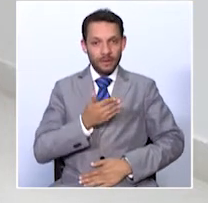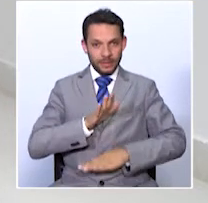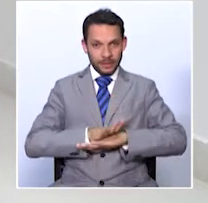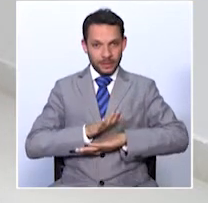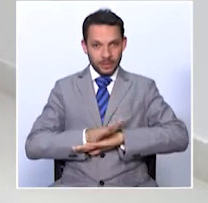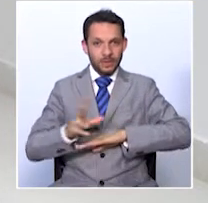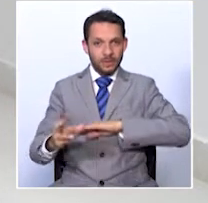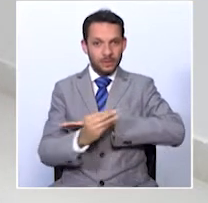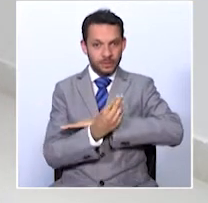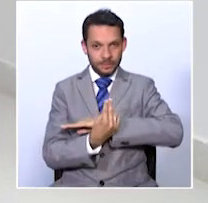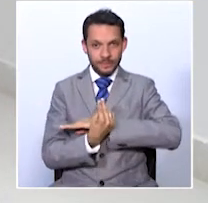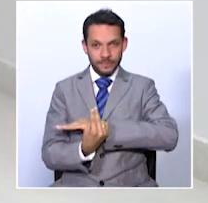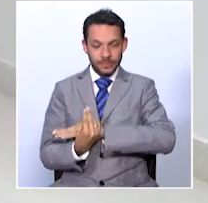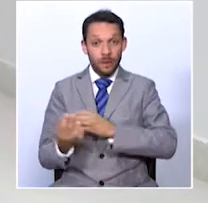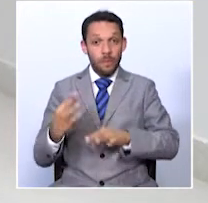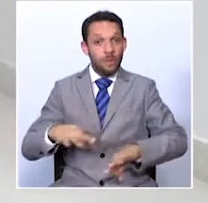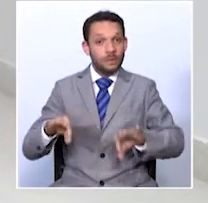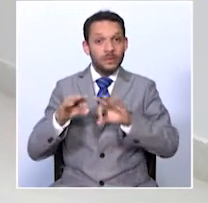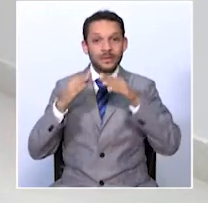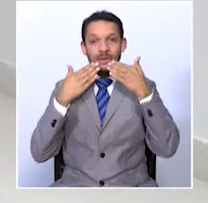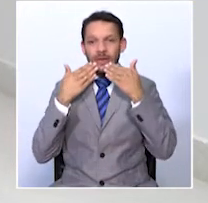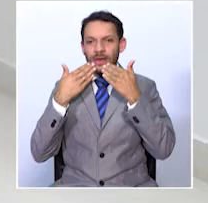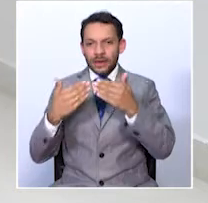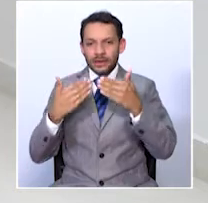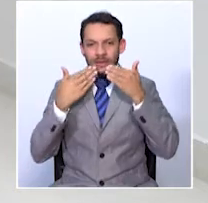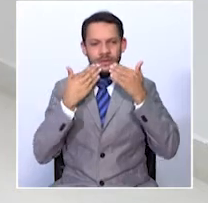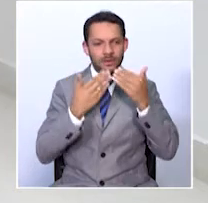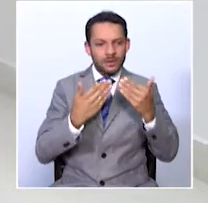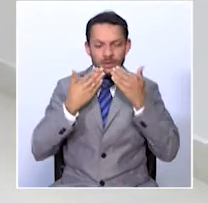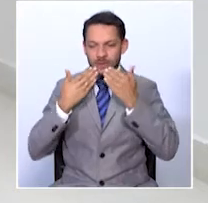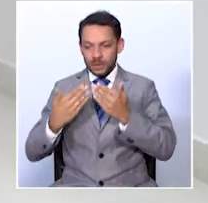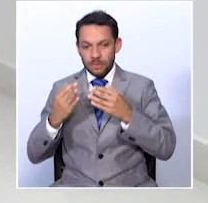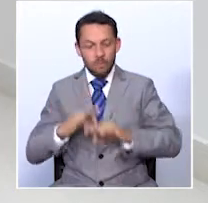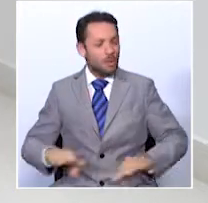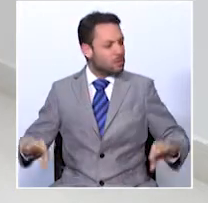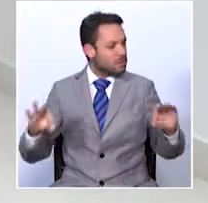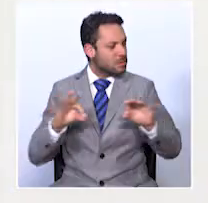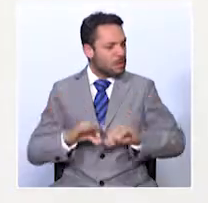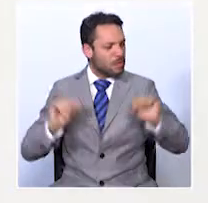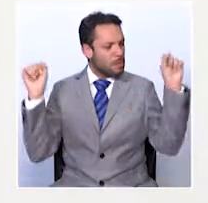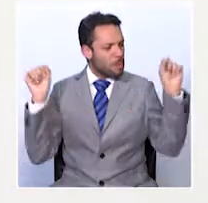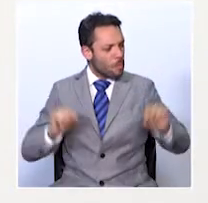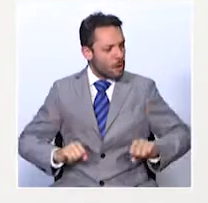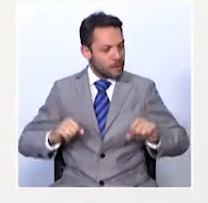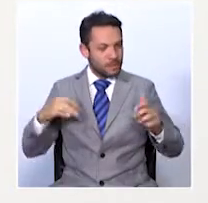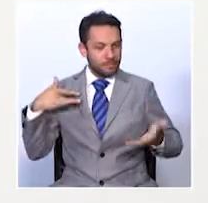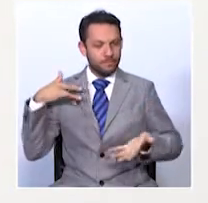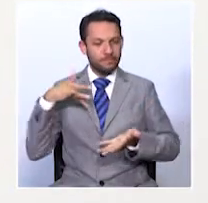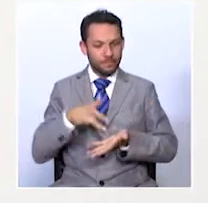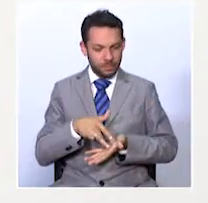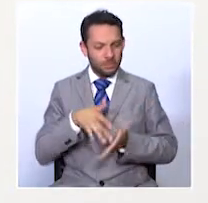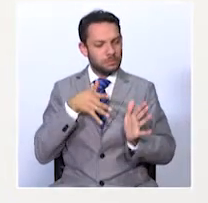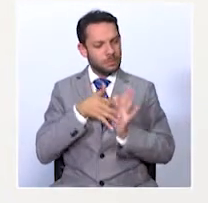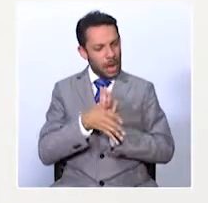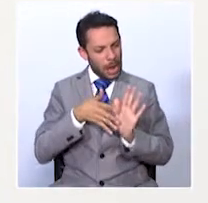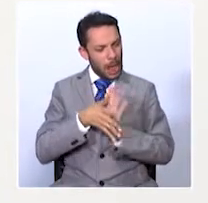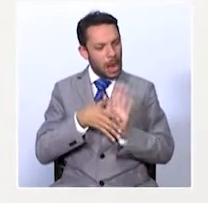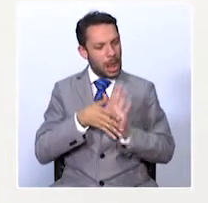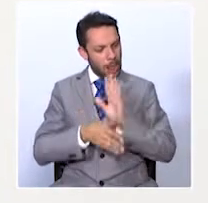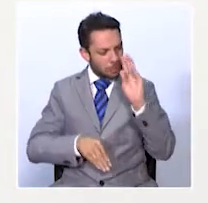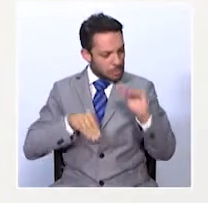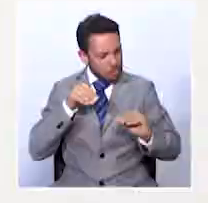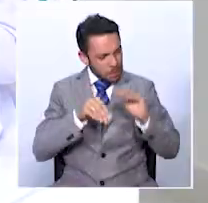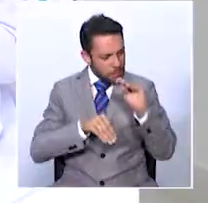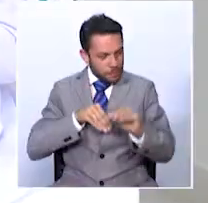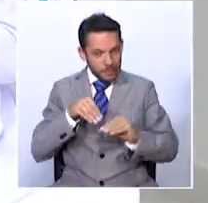todos. Quiero agradecerle al doctor Jorge Enrique que me da la oportunidad también de compartir con